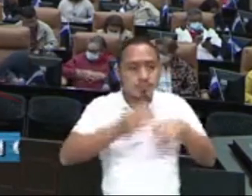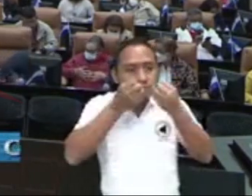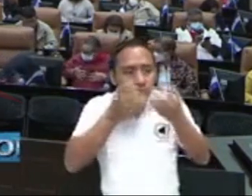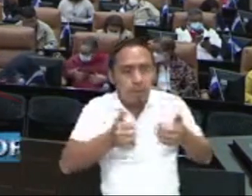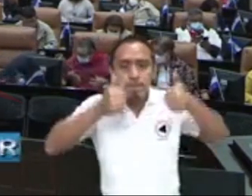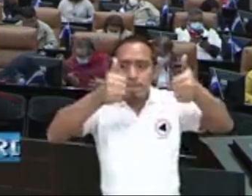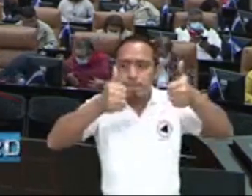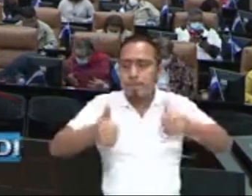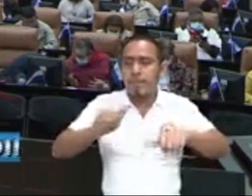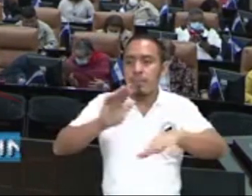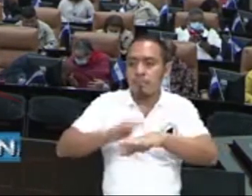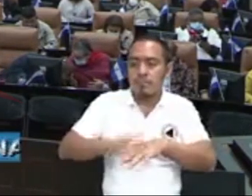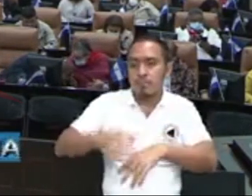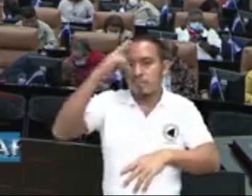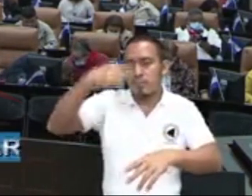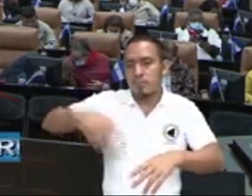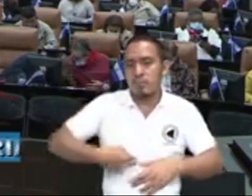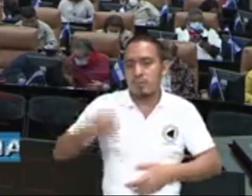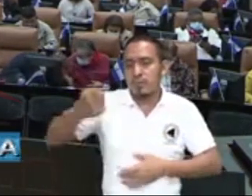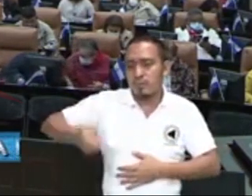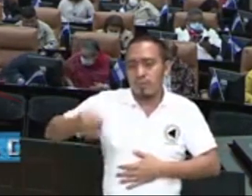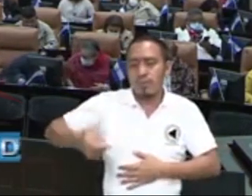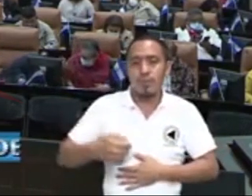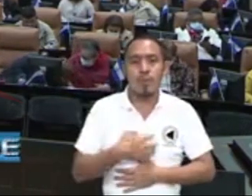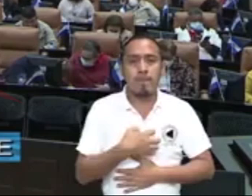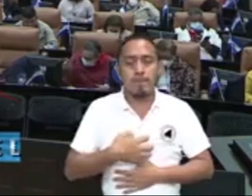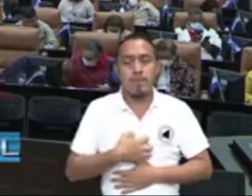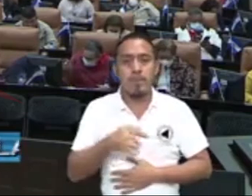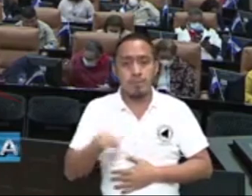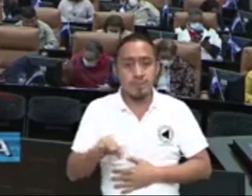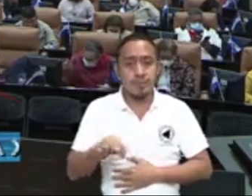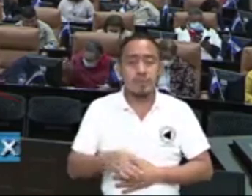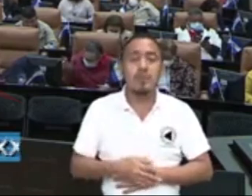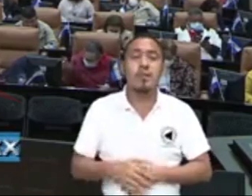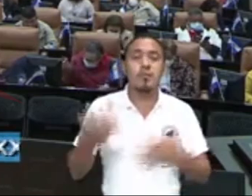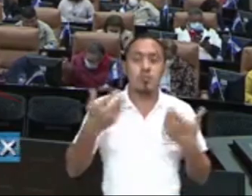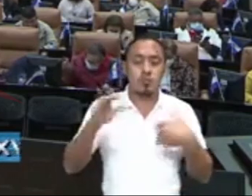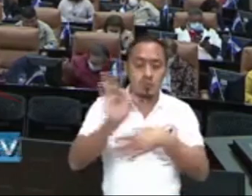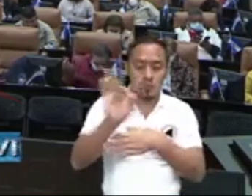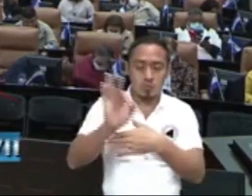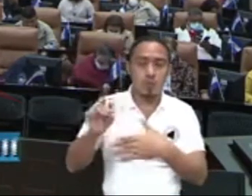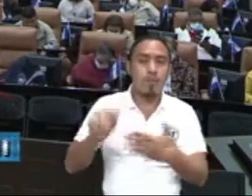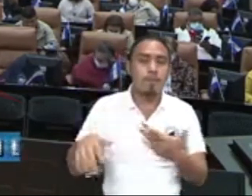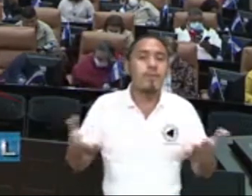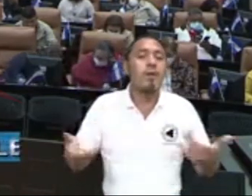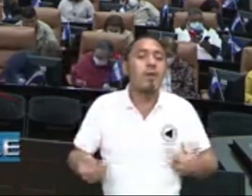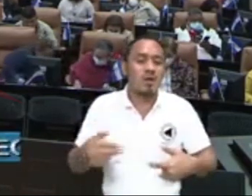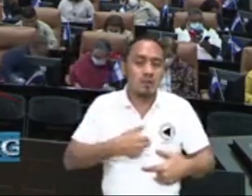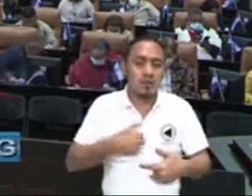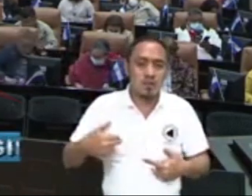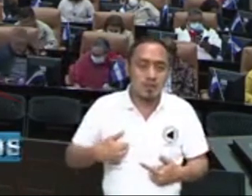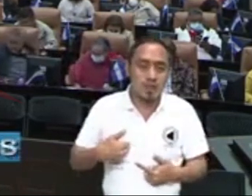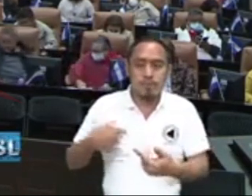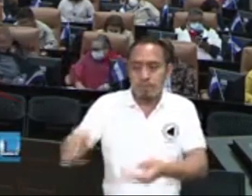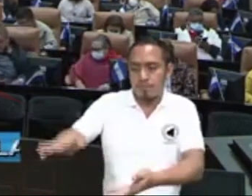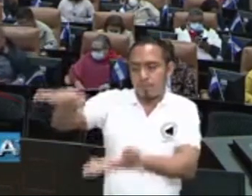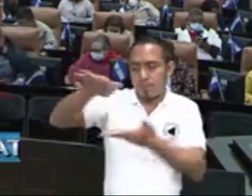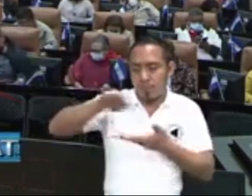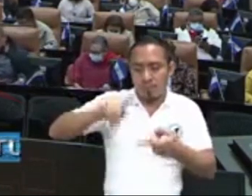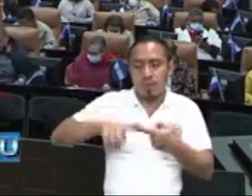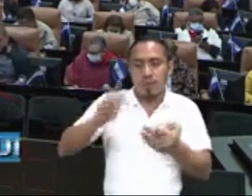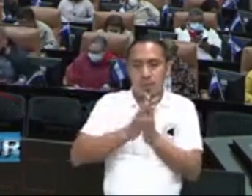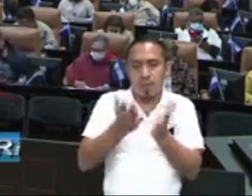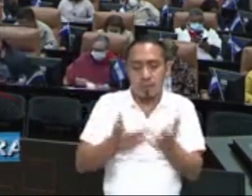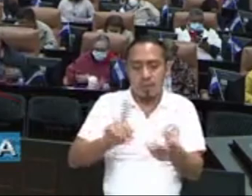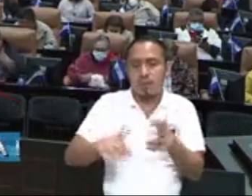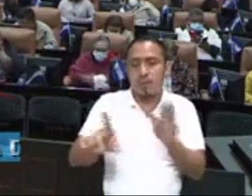al representante legal de cada una a quien haga las funciones de tal para que procedan a la entrega de los libros